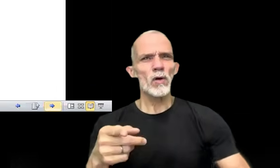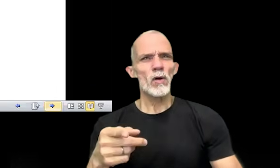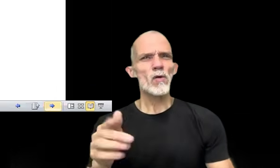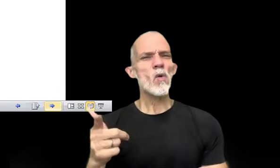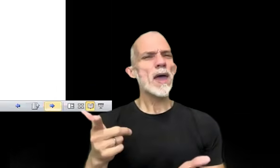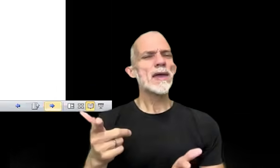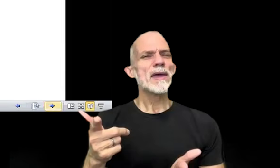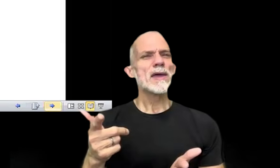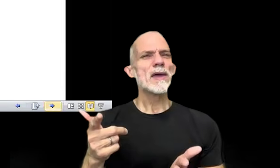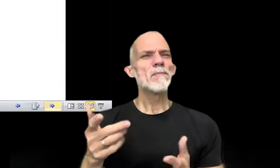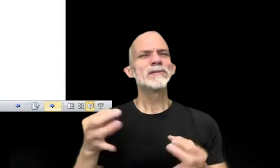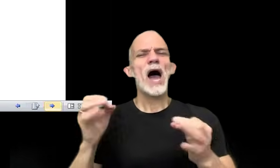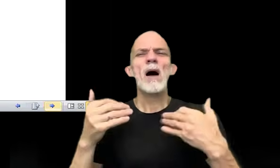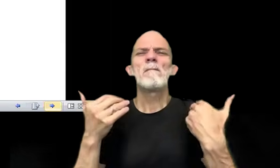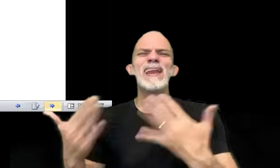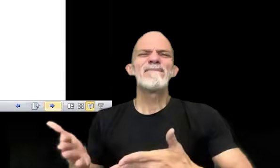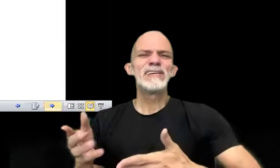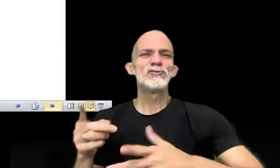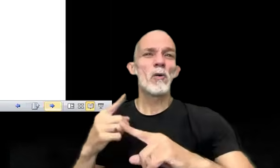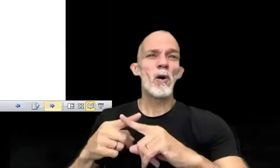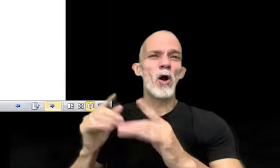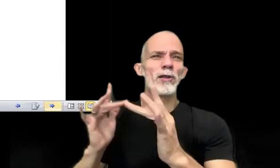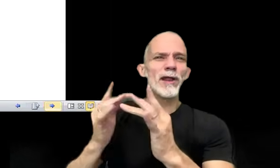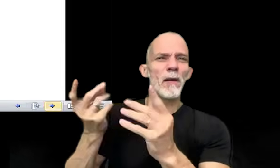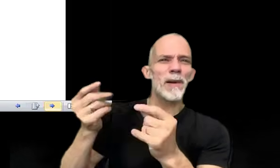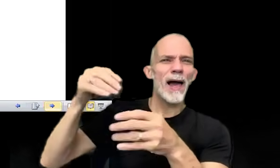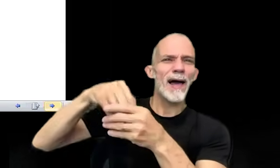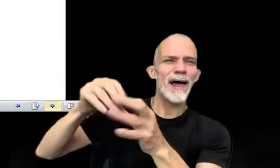tienen ningún tipo de beneficio.